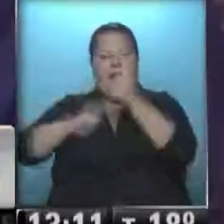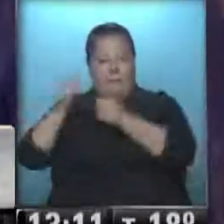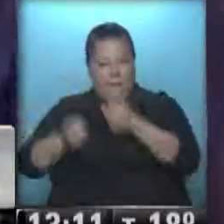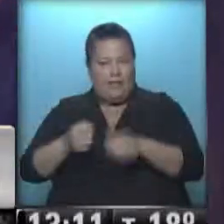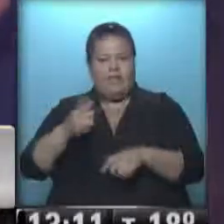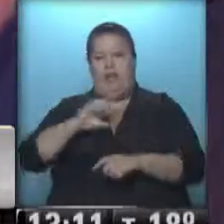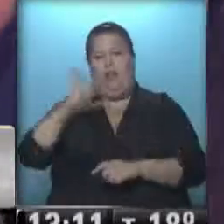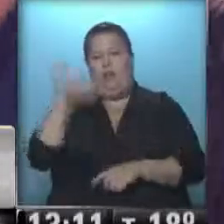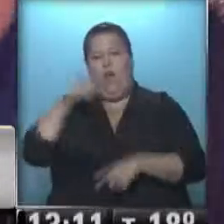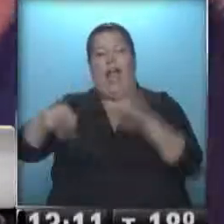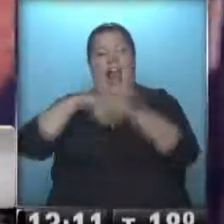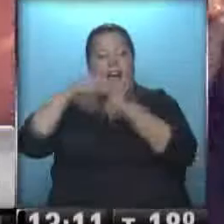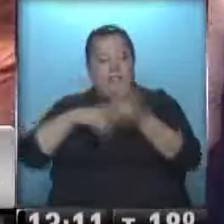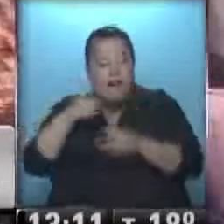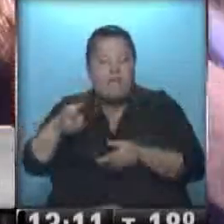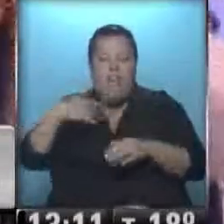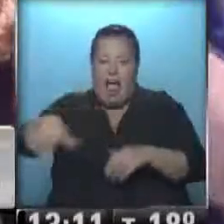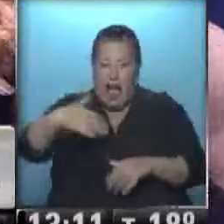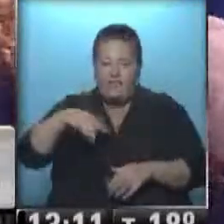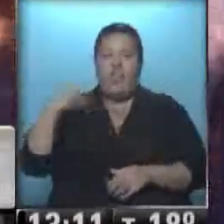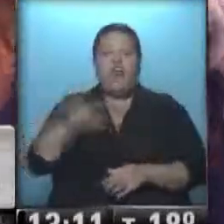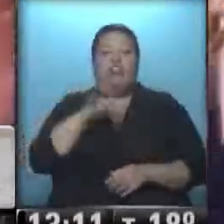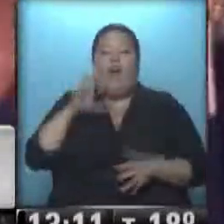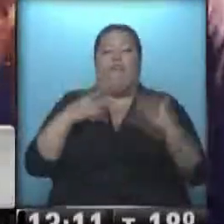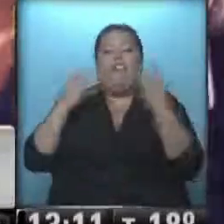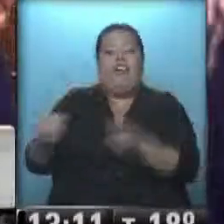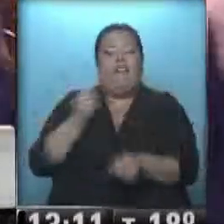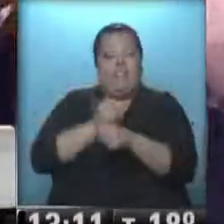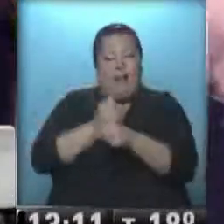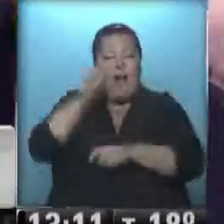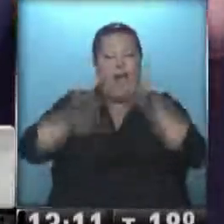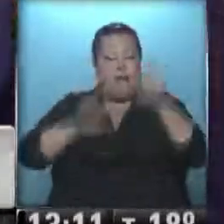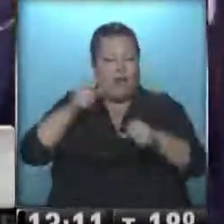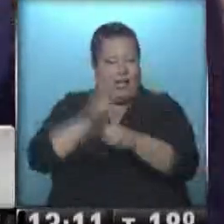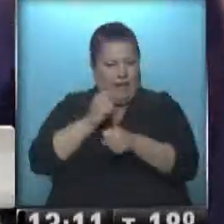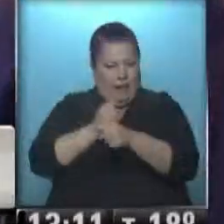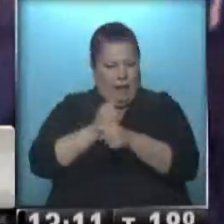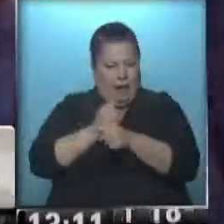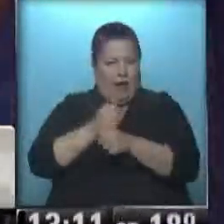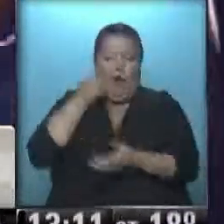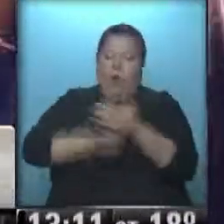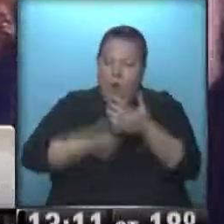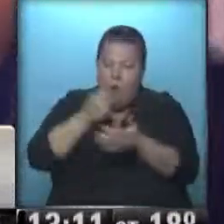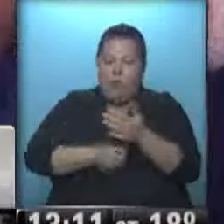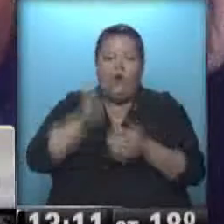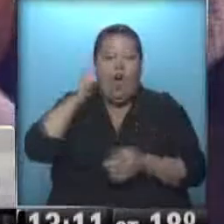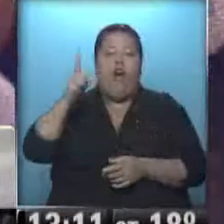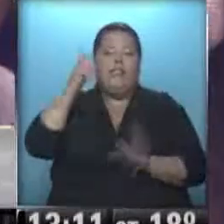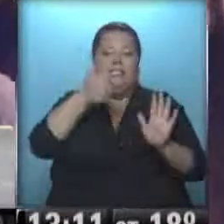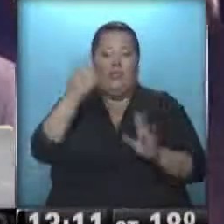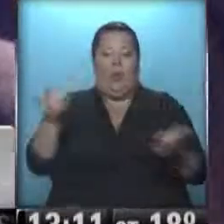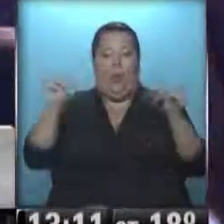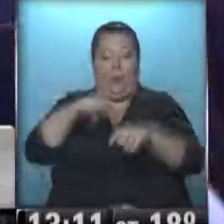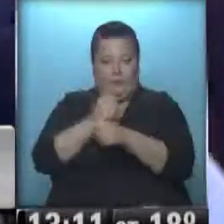no puede ser que esta familia quede en la calle. Acá estamos nosotros nada más que defendiendo el empleo de los trabajadores. Con la lucha conseguimos 61